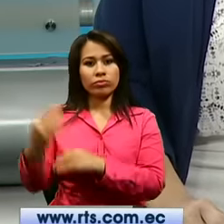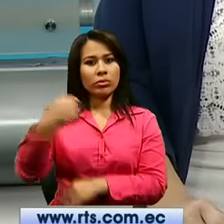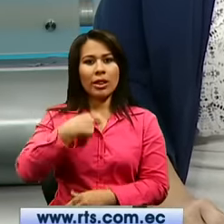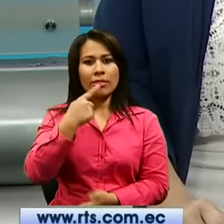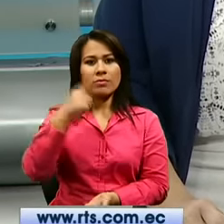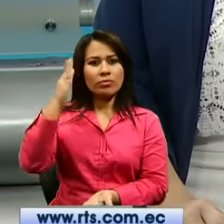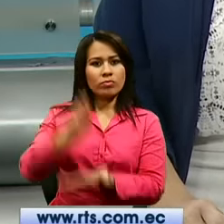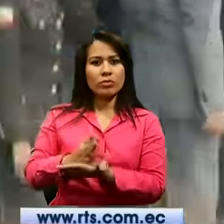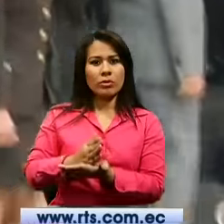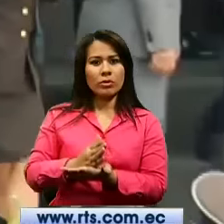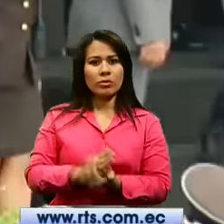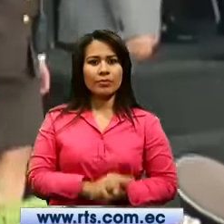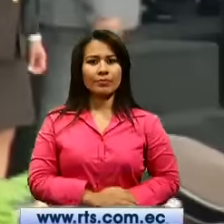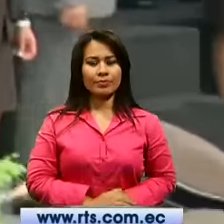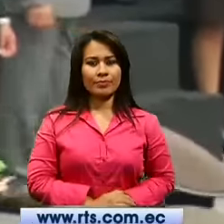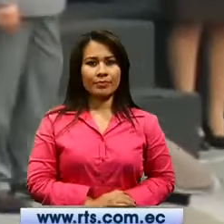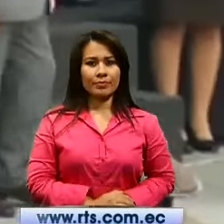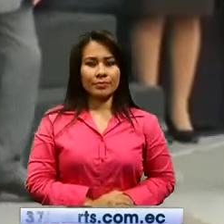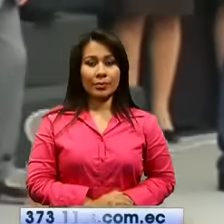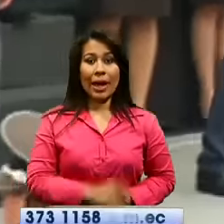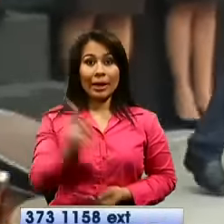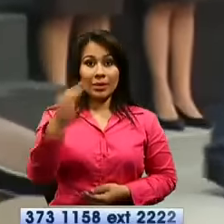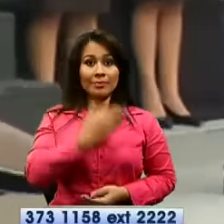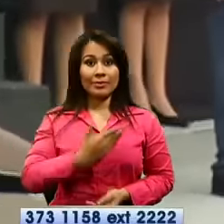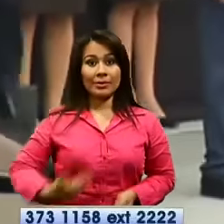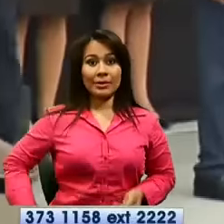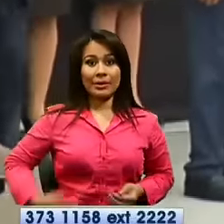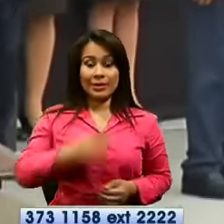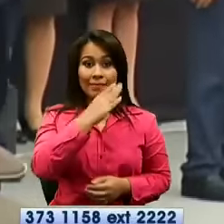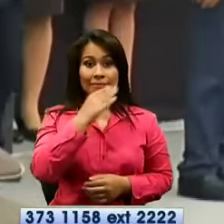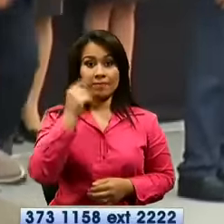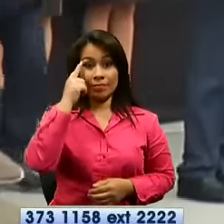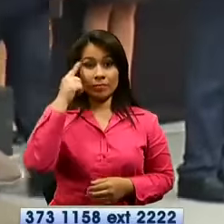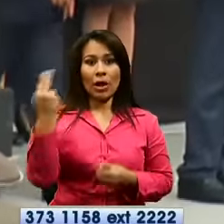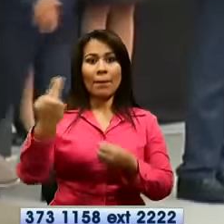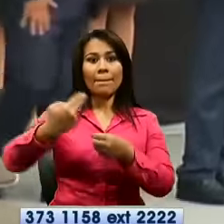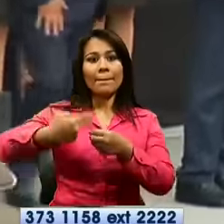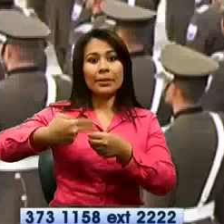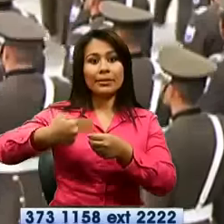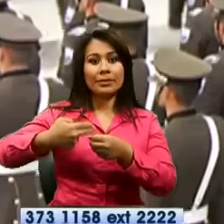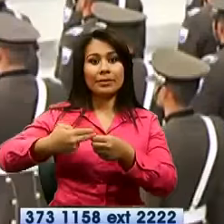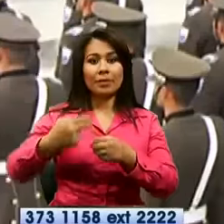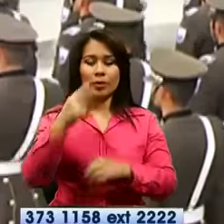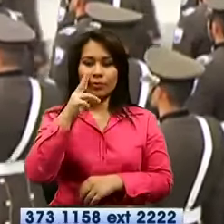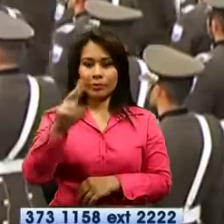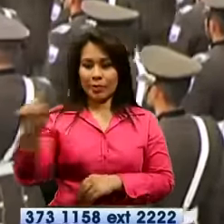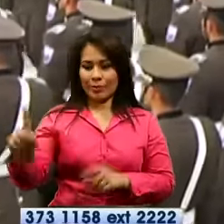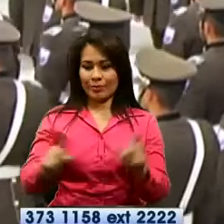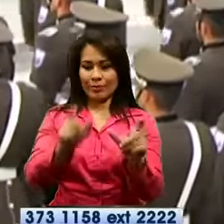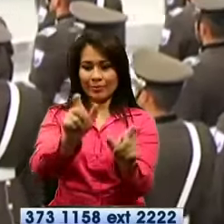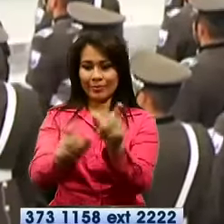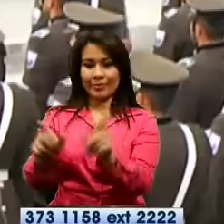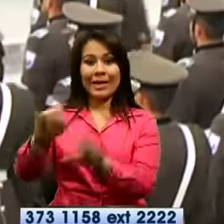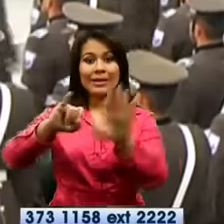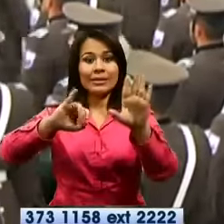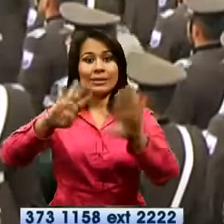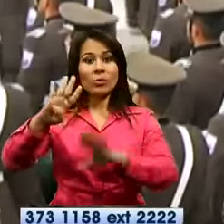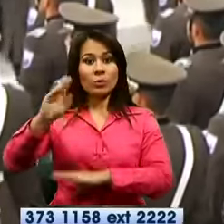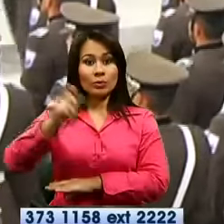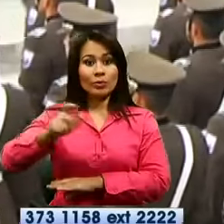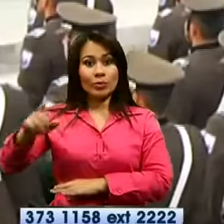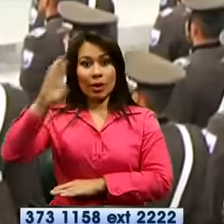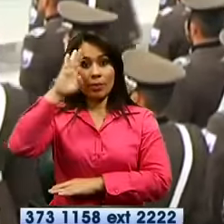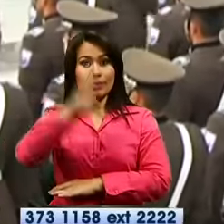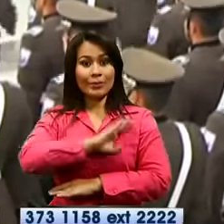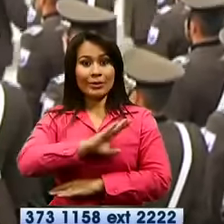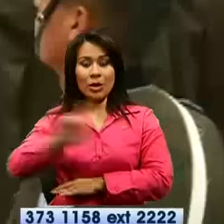desterradas. El presidente Rafael Correa presidió la ceremonia de ascenso de 64 oficiales y suboficiales de